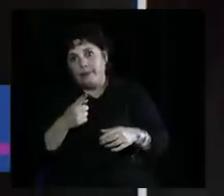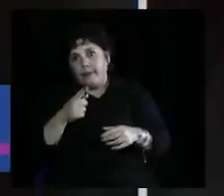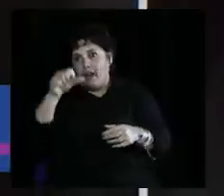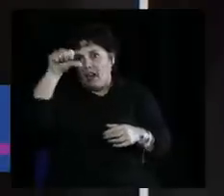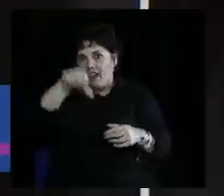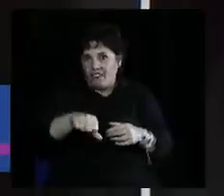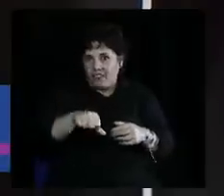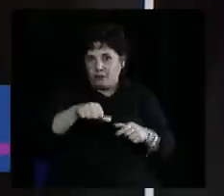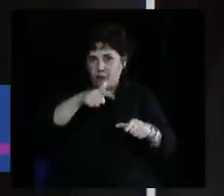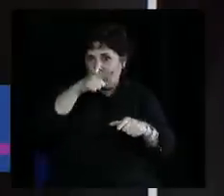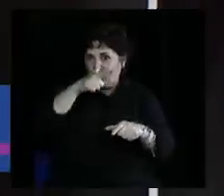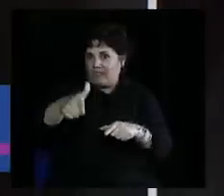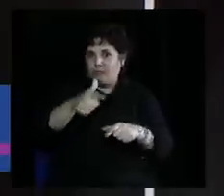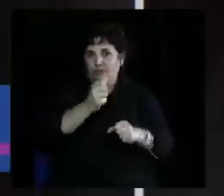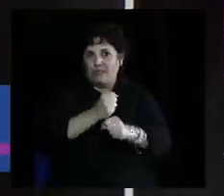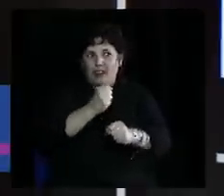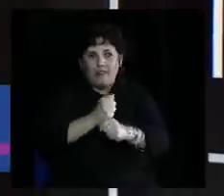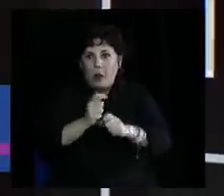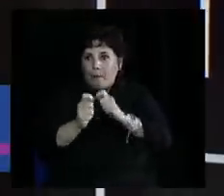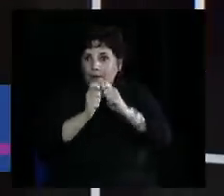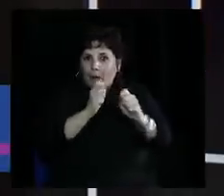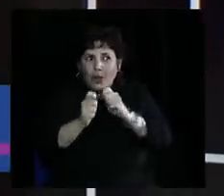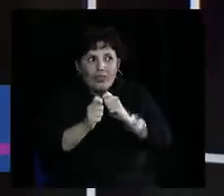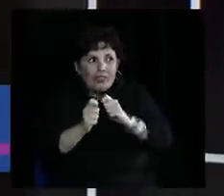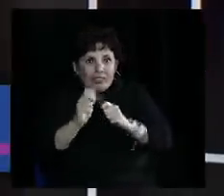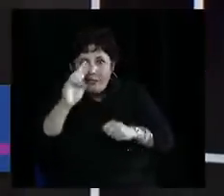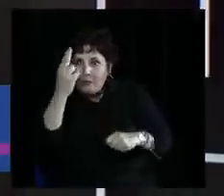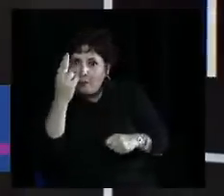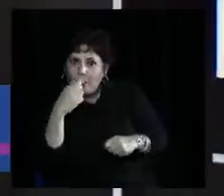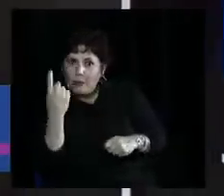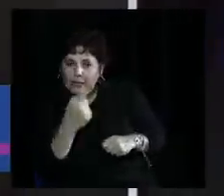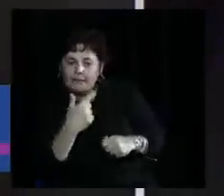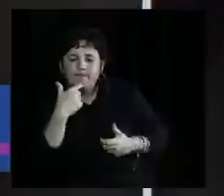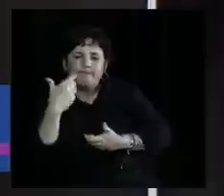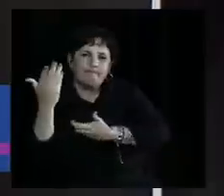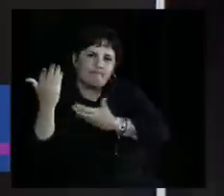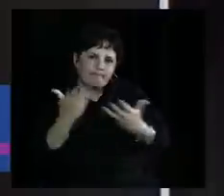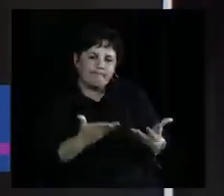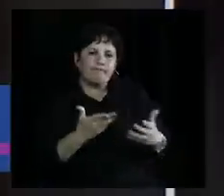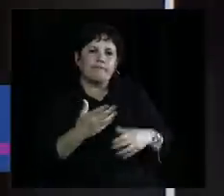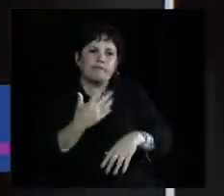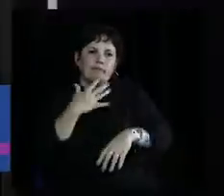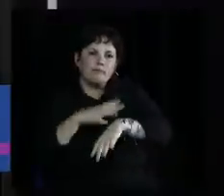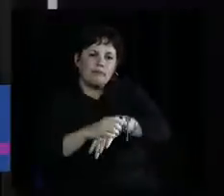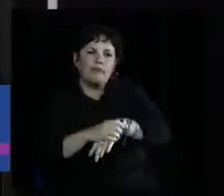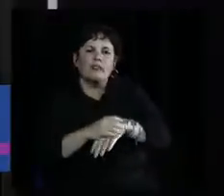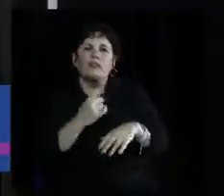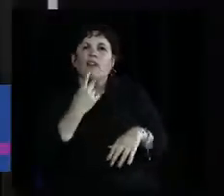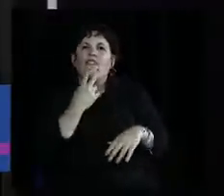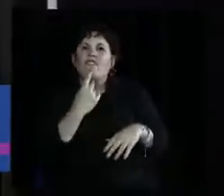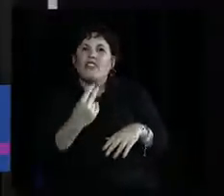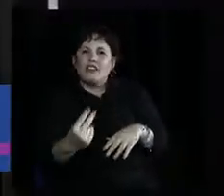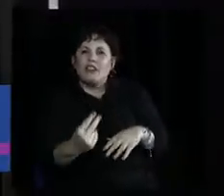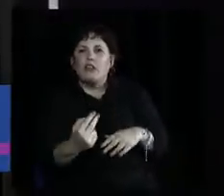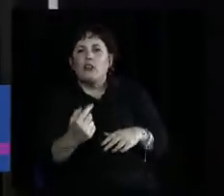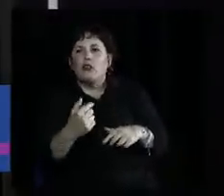afectación directa del trabajo de periodistas de nuestro país. Bienvenido, mi querido amigo Federico Yurkovich,